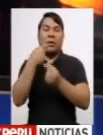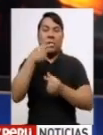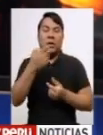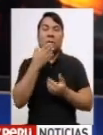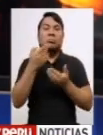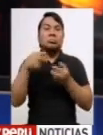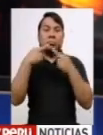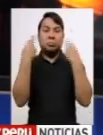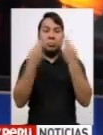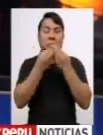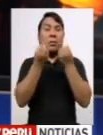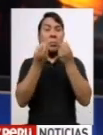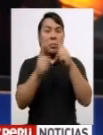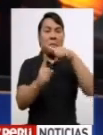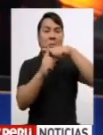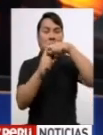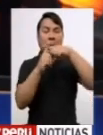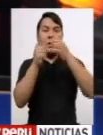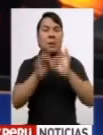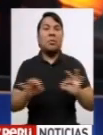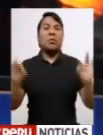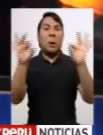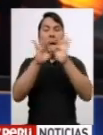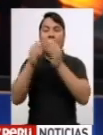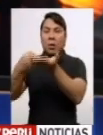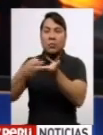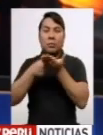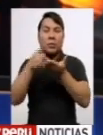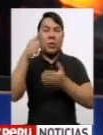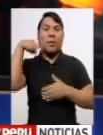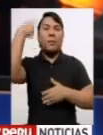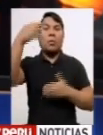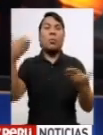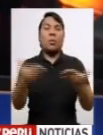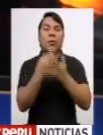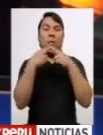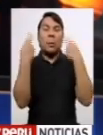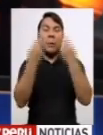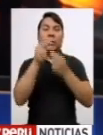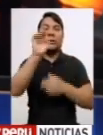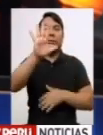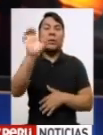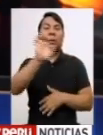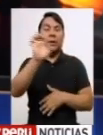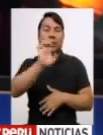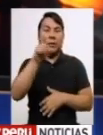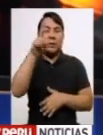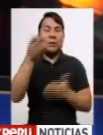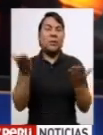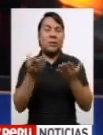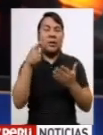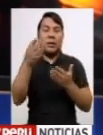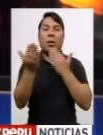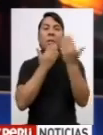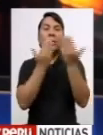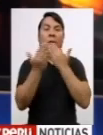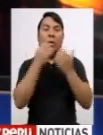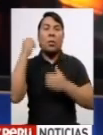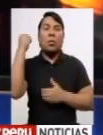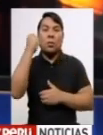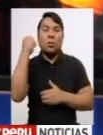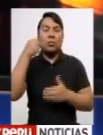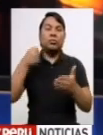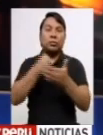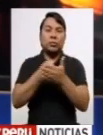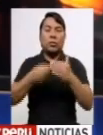muy productiva y con importantes aportes. Se ha programado una nueva sesión para el 5 de enero en la que se va a dialogar sobre la lucha contra